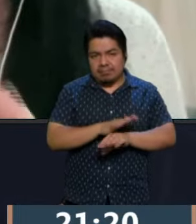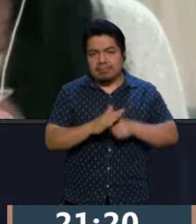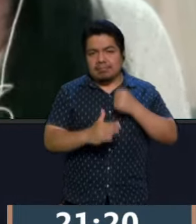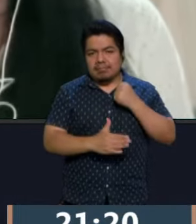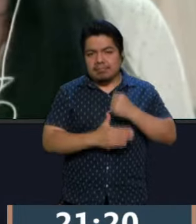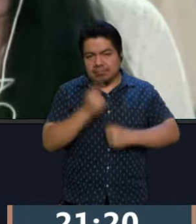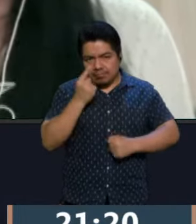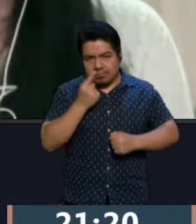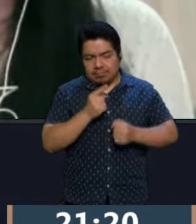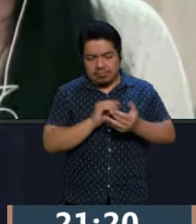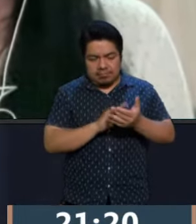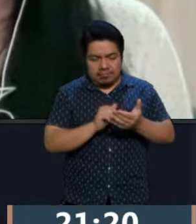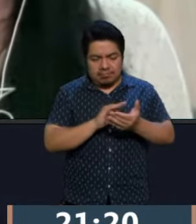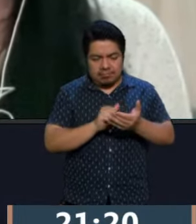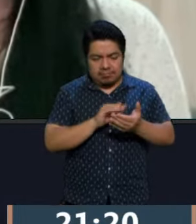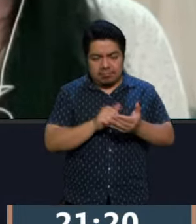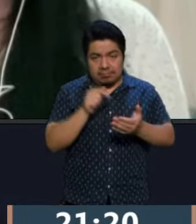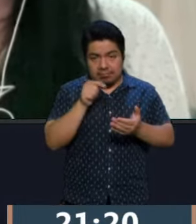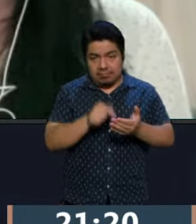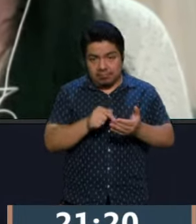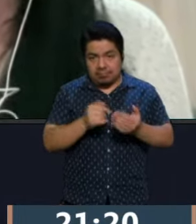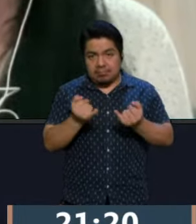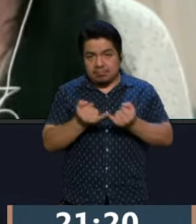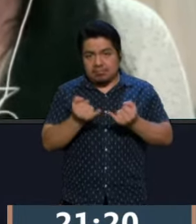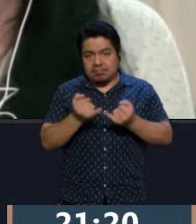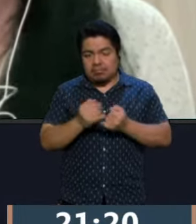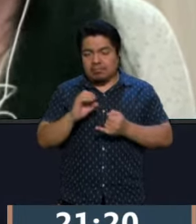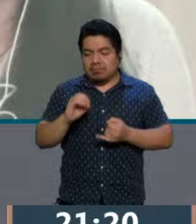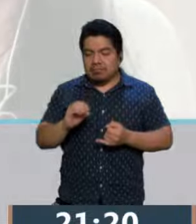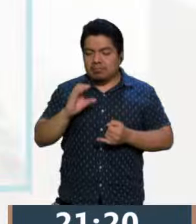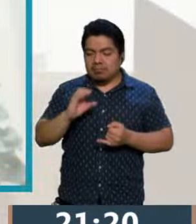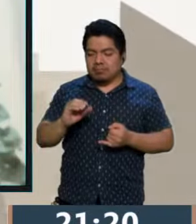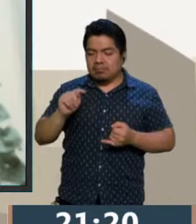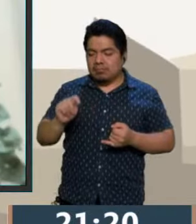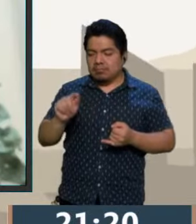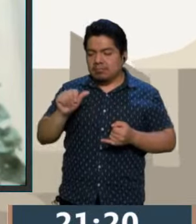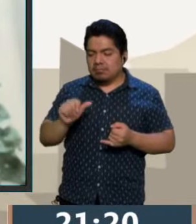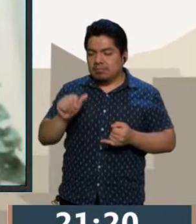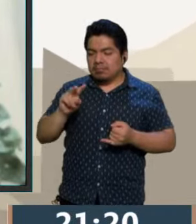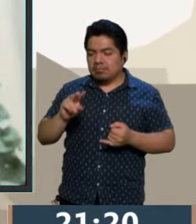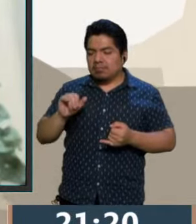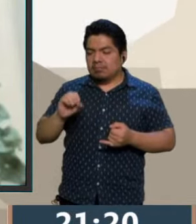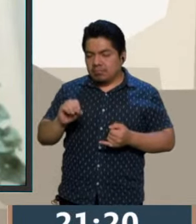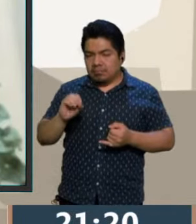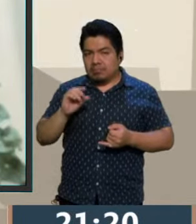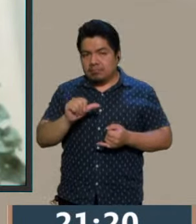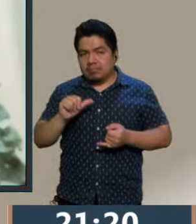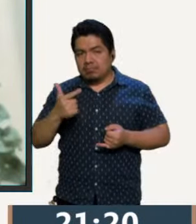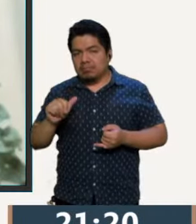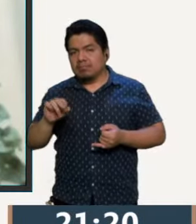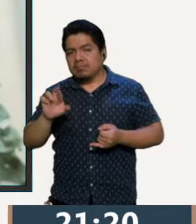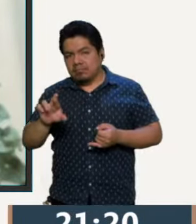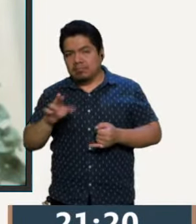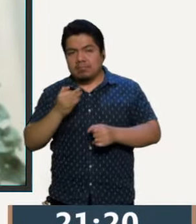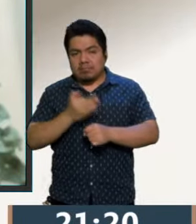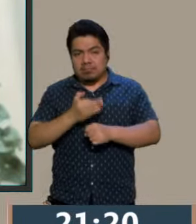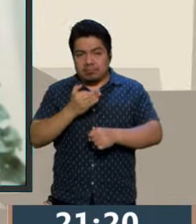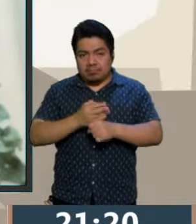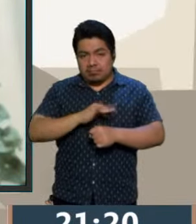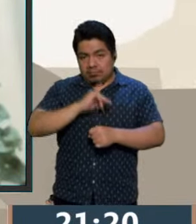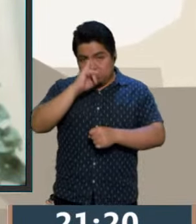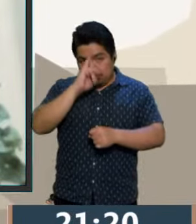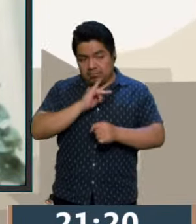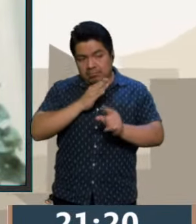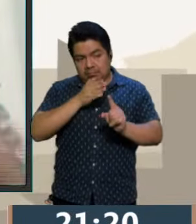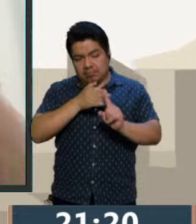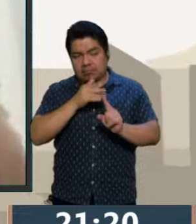los propios documentos, en la declaración de Octavio eh, Aguilar Valenzuela, que ujú. era el jefe inmediato, que no